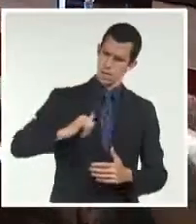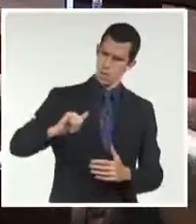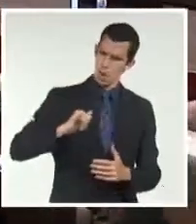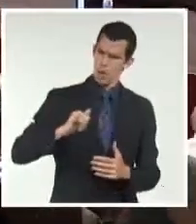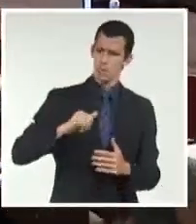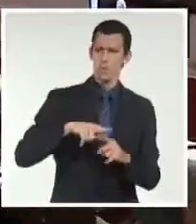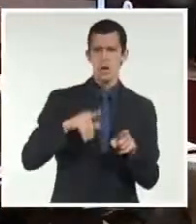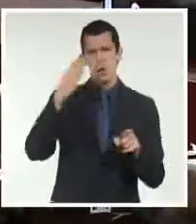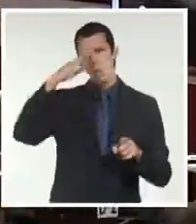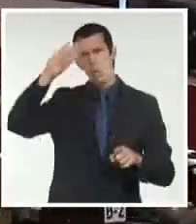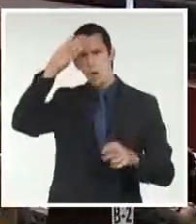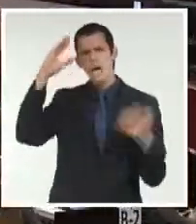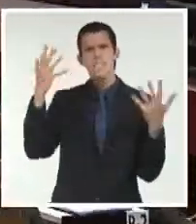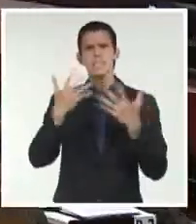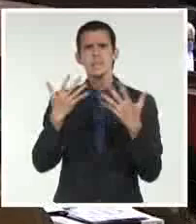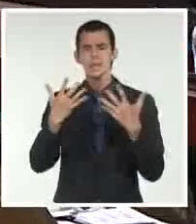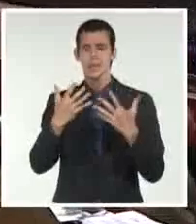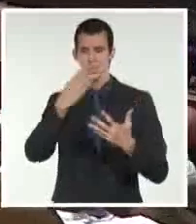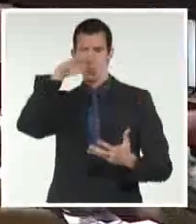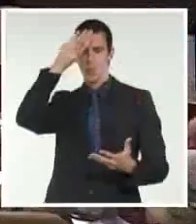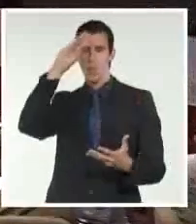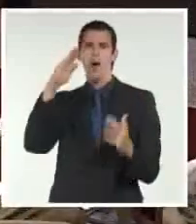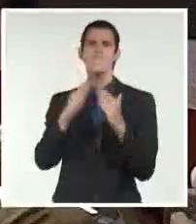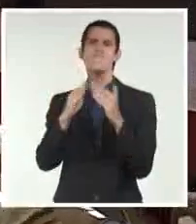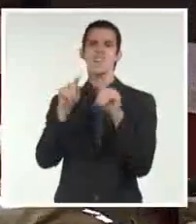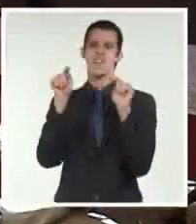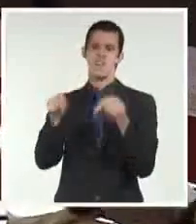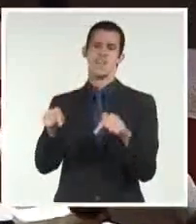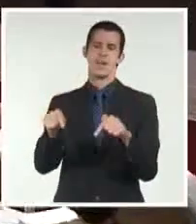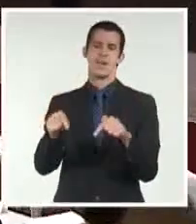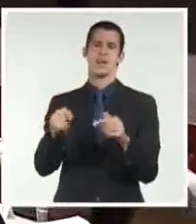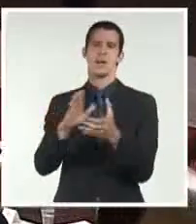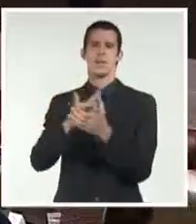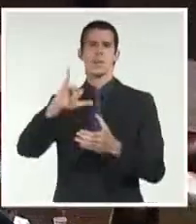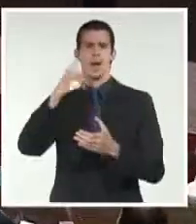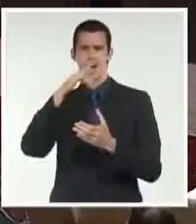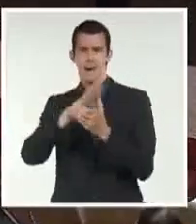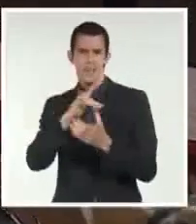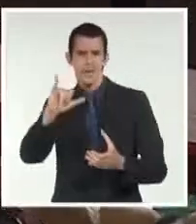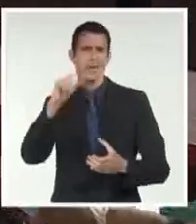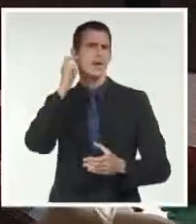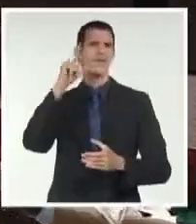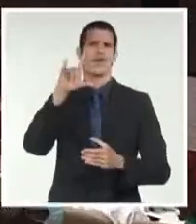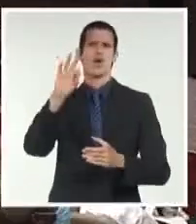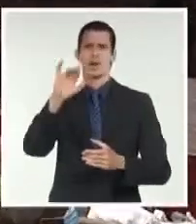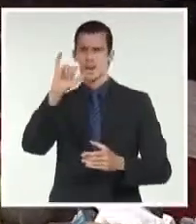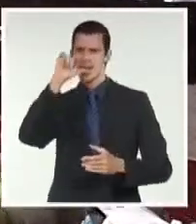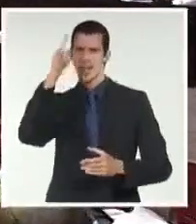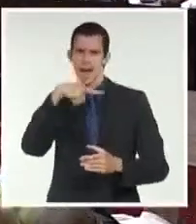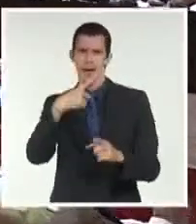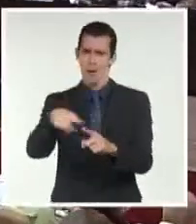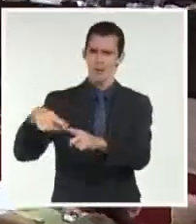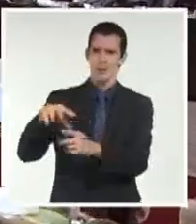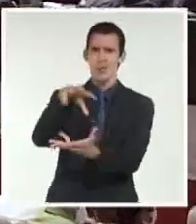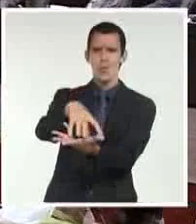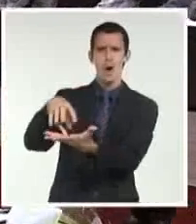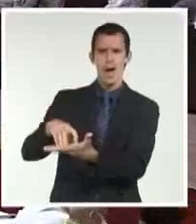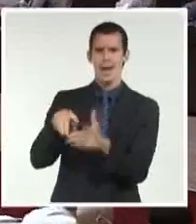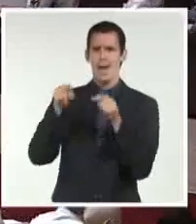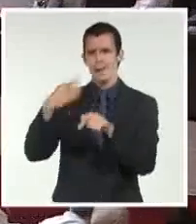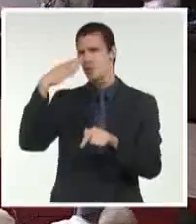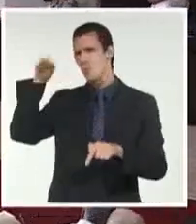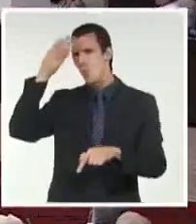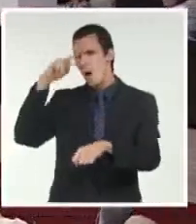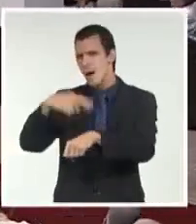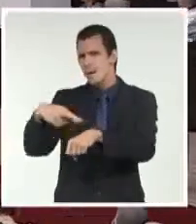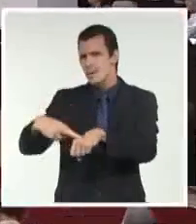se acerca a Cuba, está en contacto con sus familiares y amigos, respeta al país y se opone al incesante